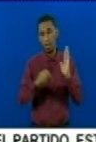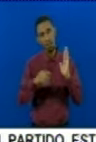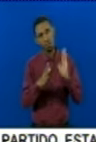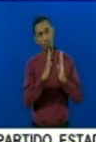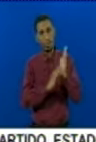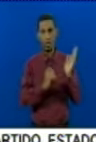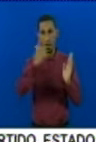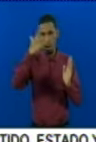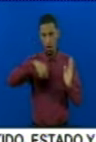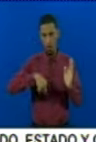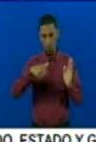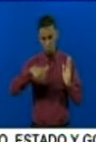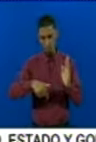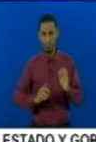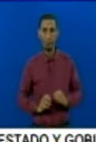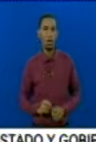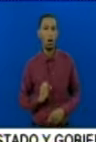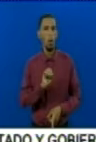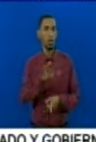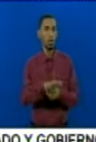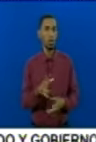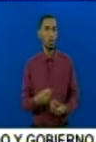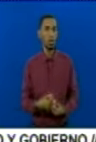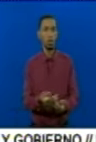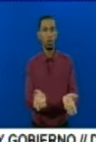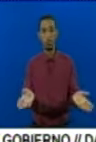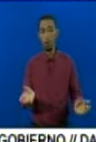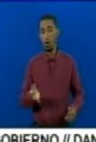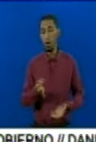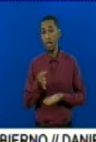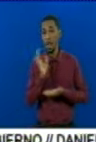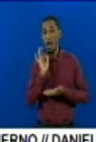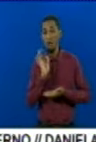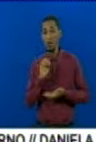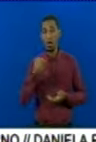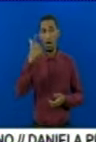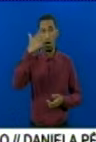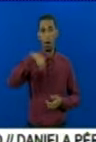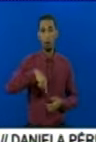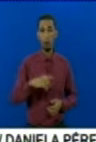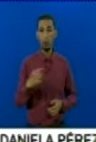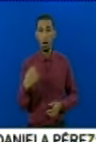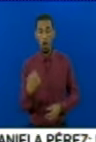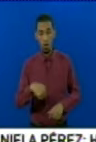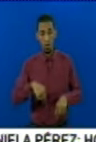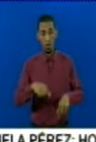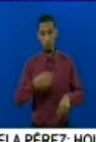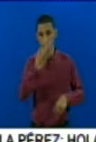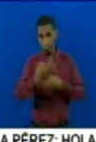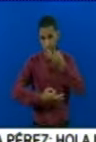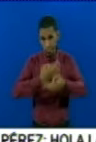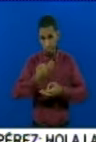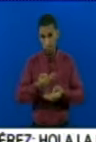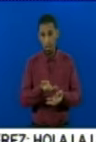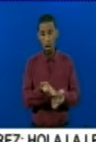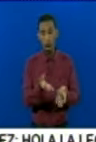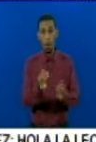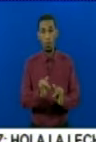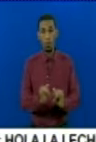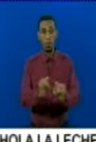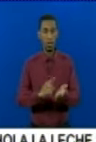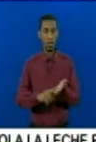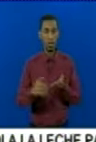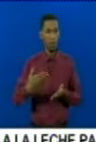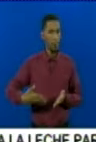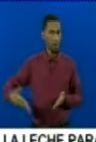en el mes de abril. Iniciamos ya la distribución del café de abril. Nosotros habíamos explicado la semana pasada que